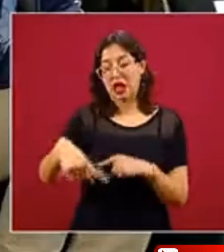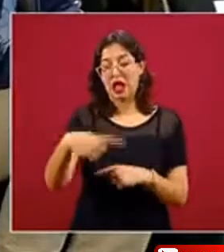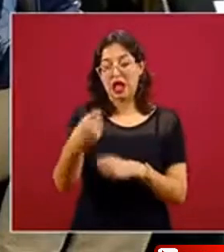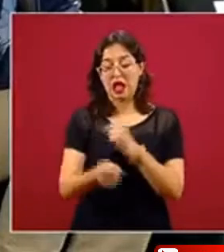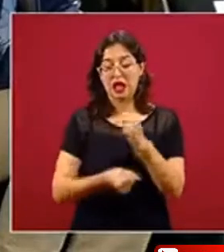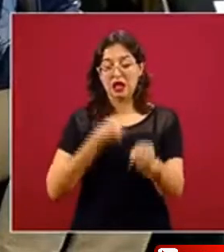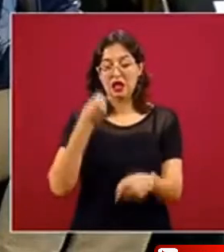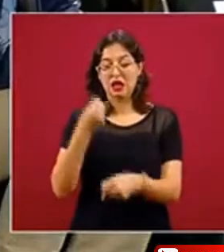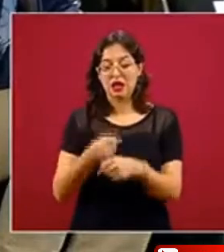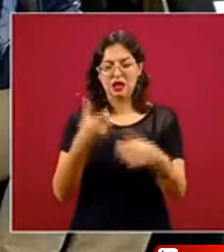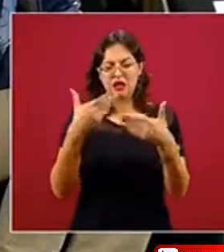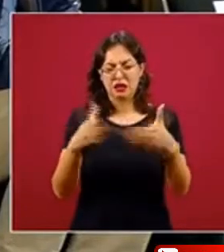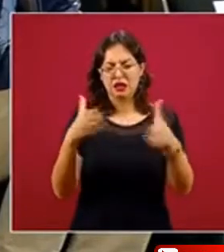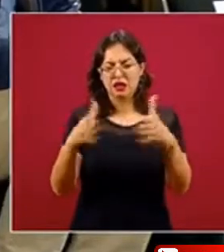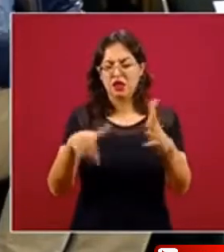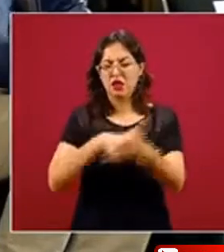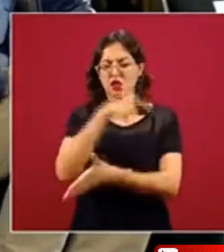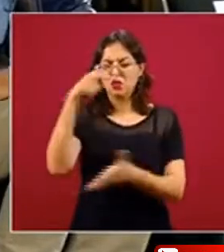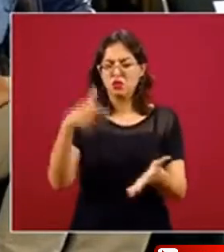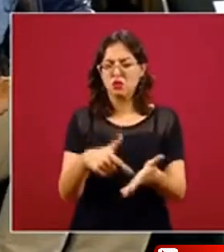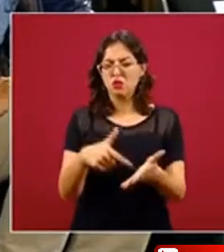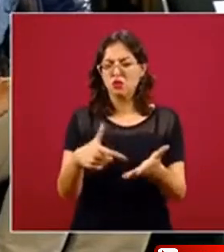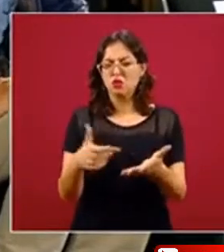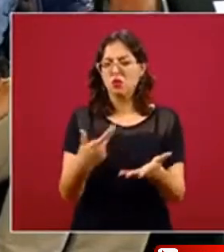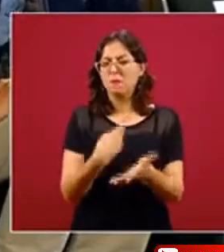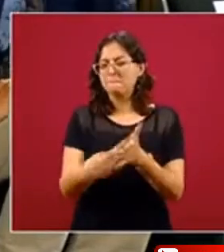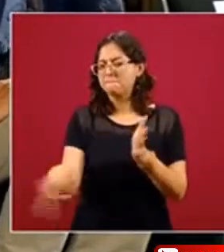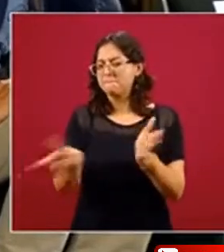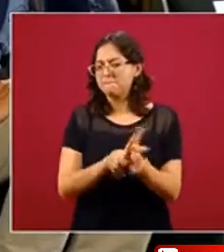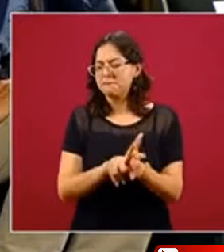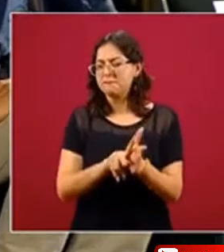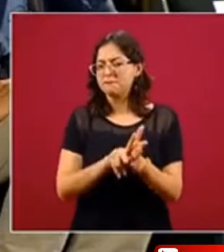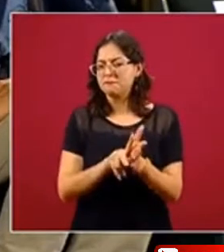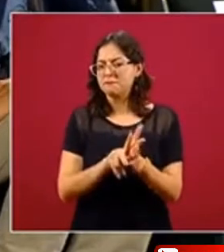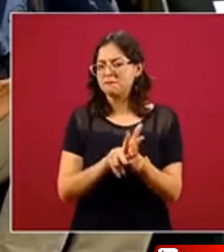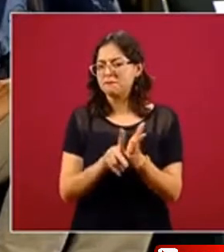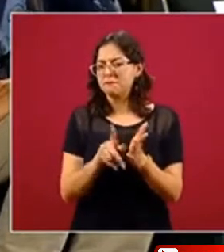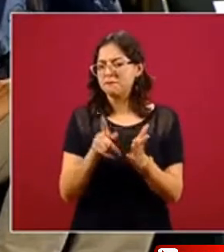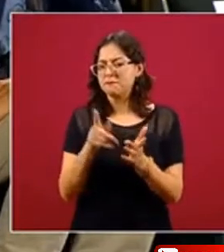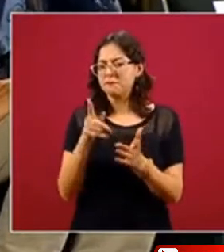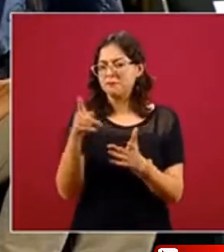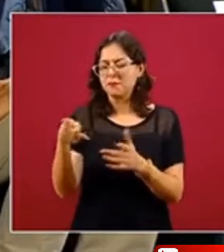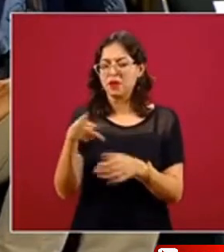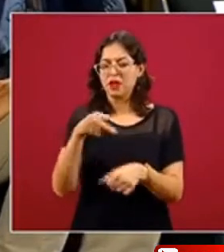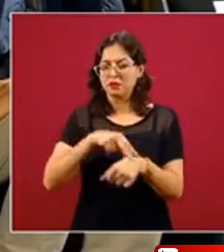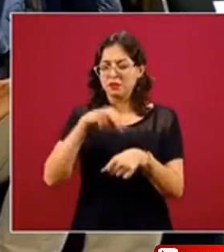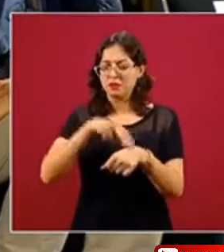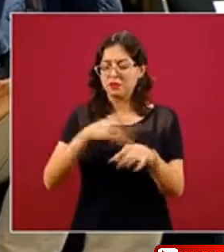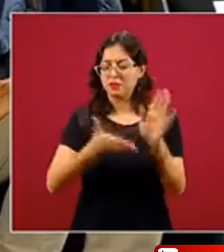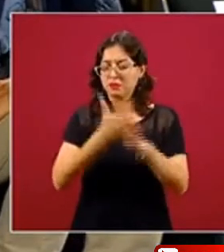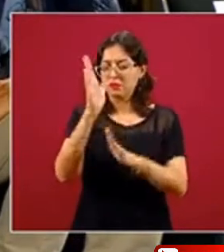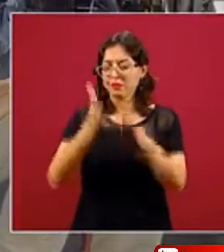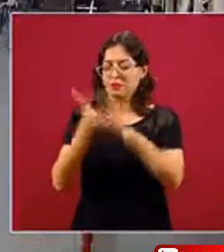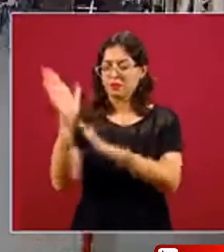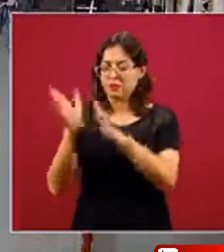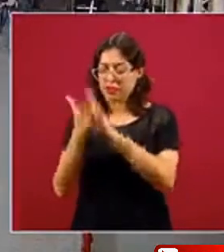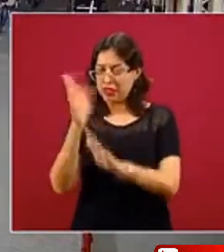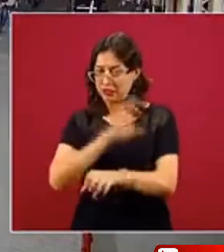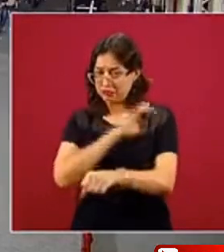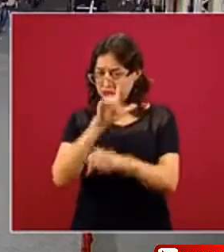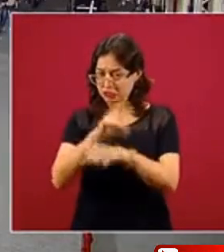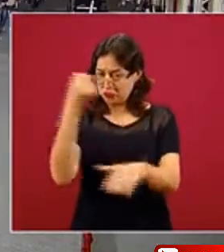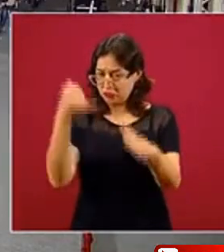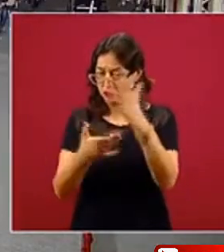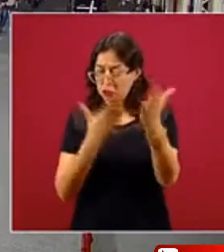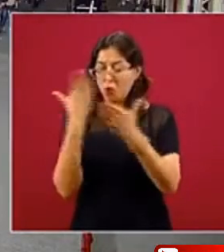ENARM. ¿Tendrá ya información preliminar de las plazas y países donde se enviará a los médicos a estudiar una especialidad, o cuándo sería que